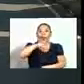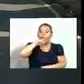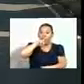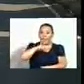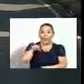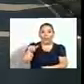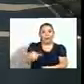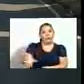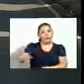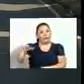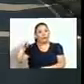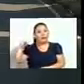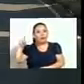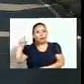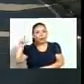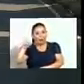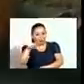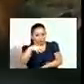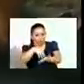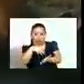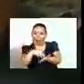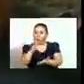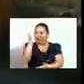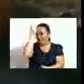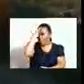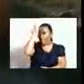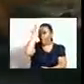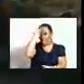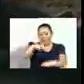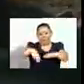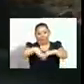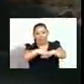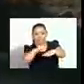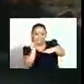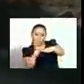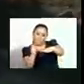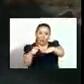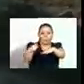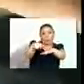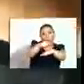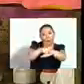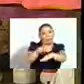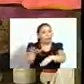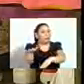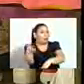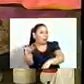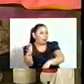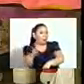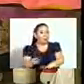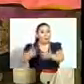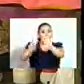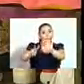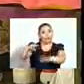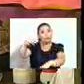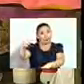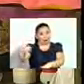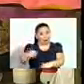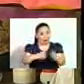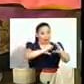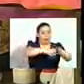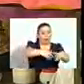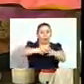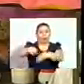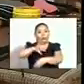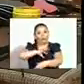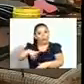Candelaria de la Frontera se caracteriza por la elaboración de calzado artesanal. Aproximadamente 70 familias se